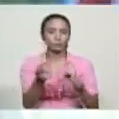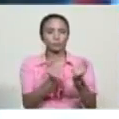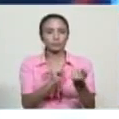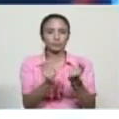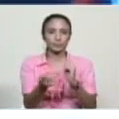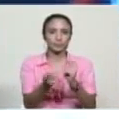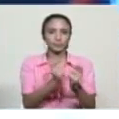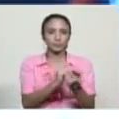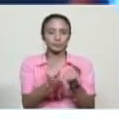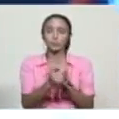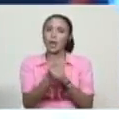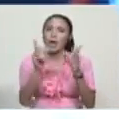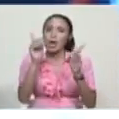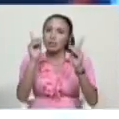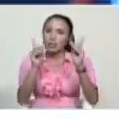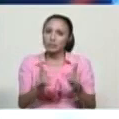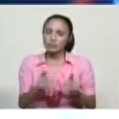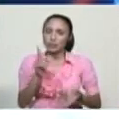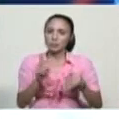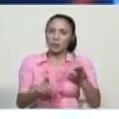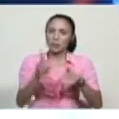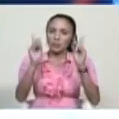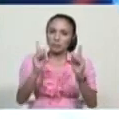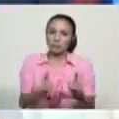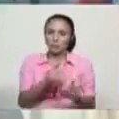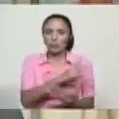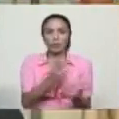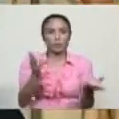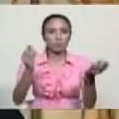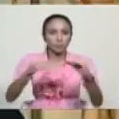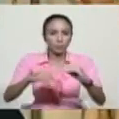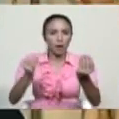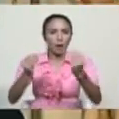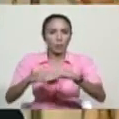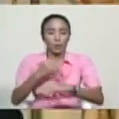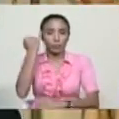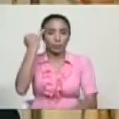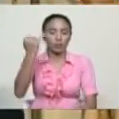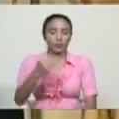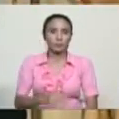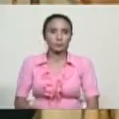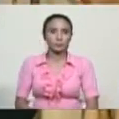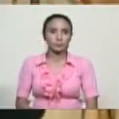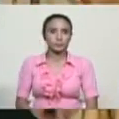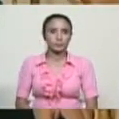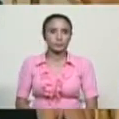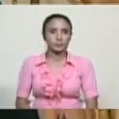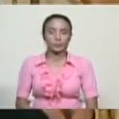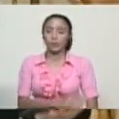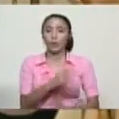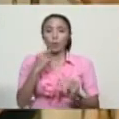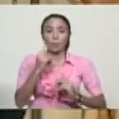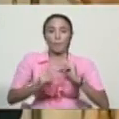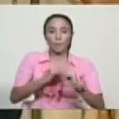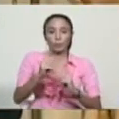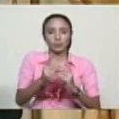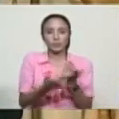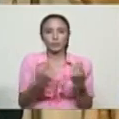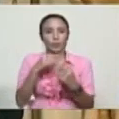y algunas decisiones que tomamos en ese sentido, en el proceso de descolonización de nuestro